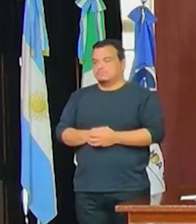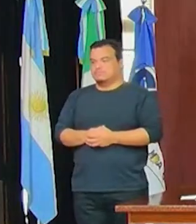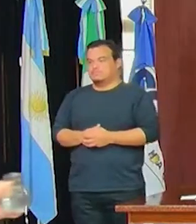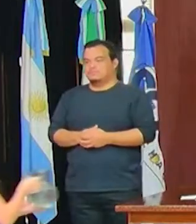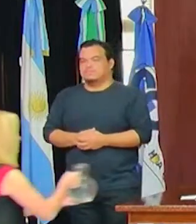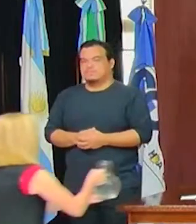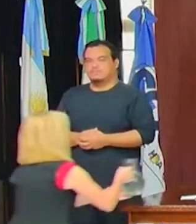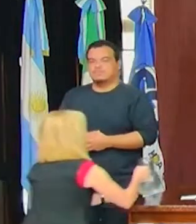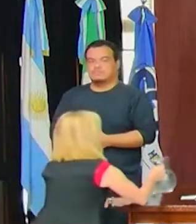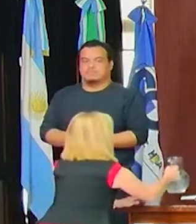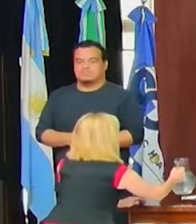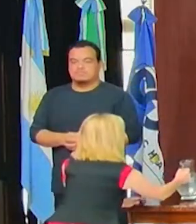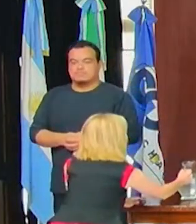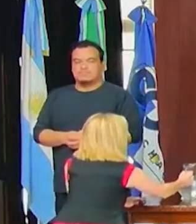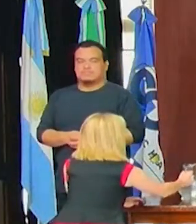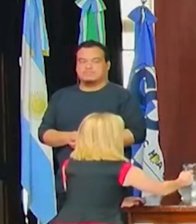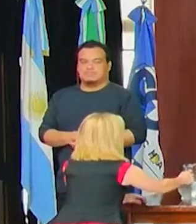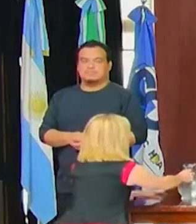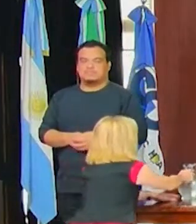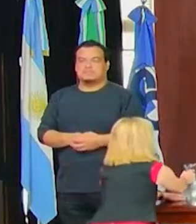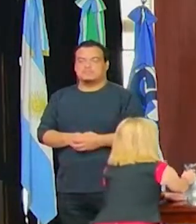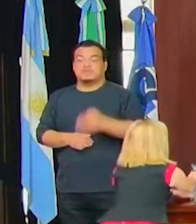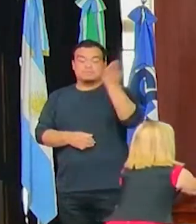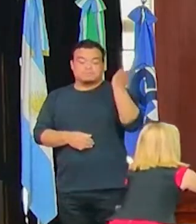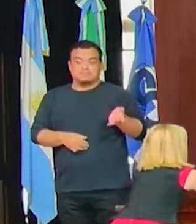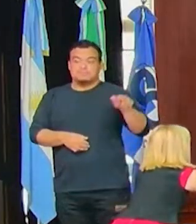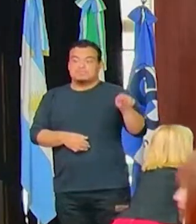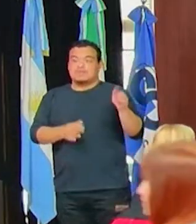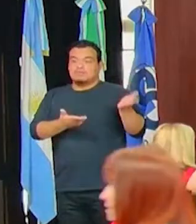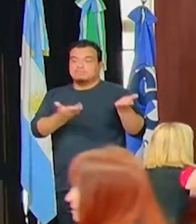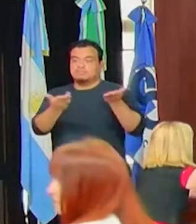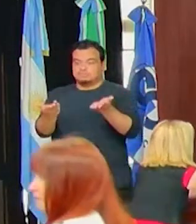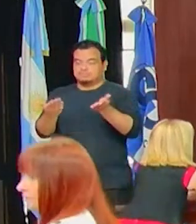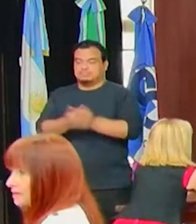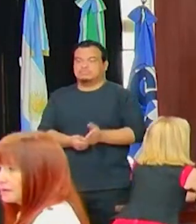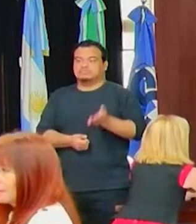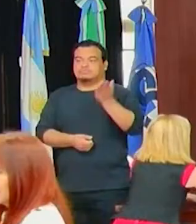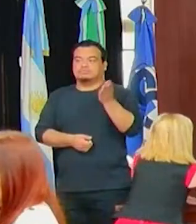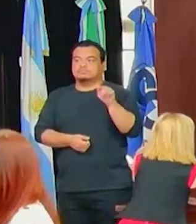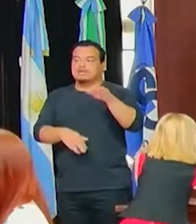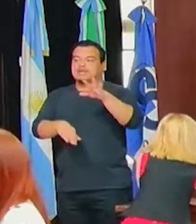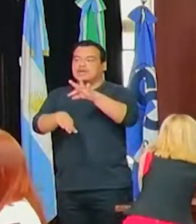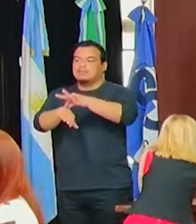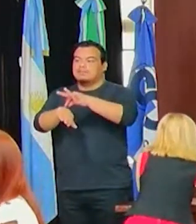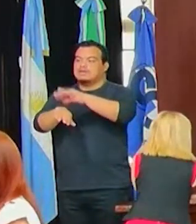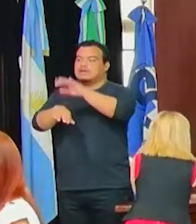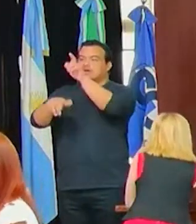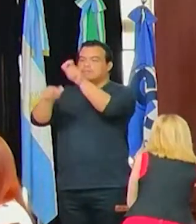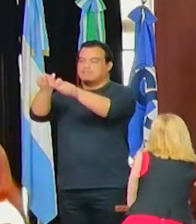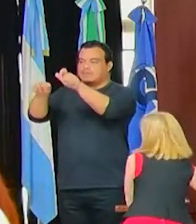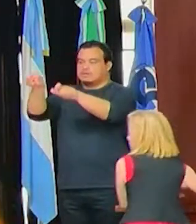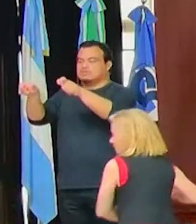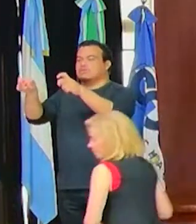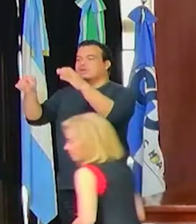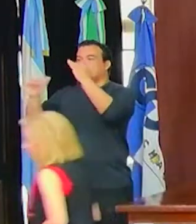a ver, sí, presentate vos, Maya. ¿Qué tal? Buen día. Yo soy médica geriatra, soy de Buenos Aires,